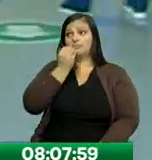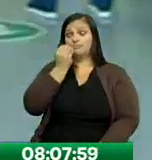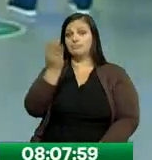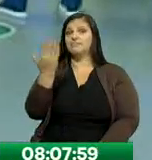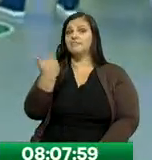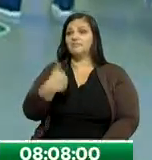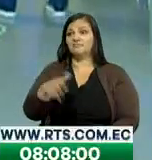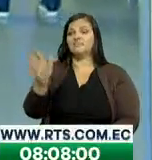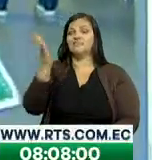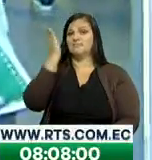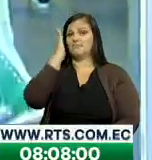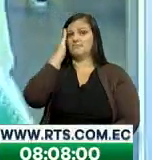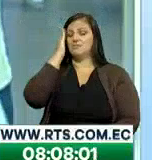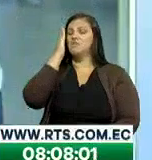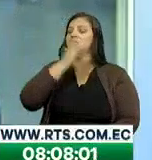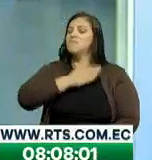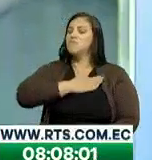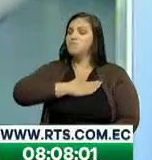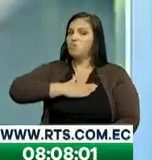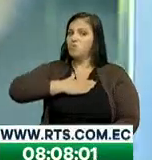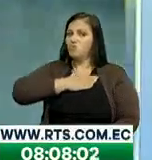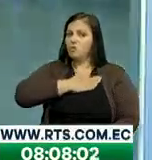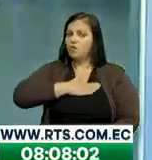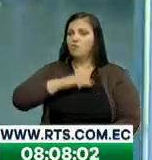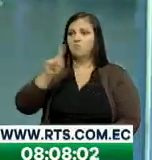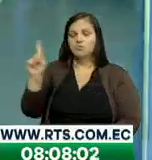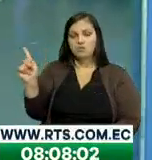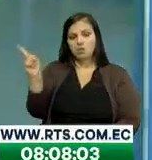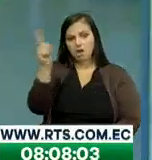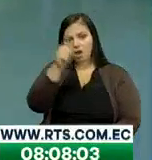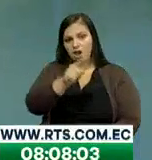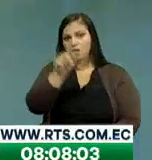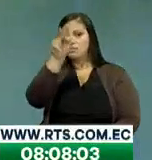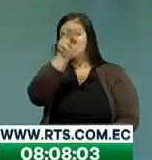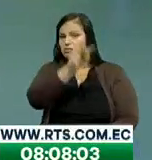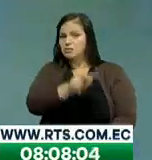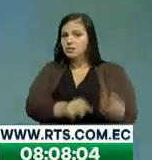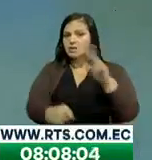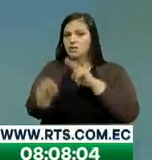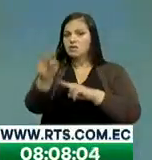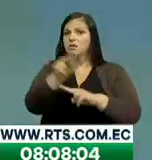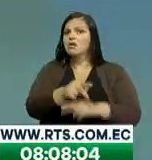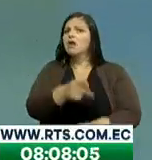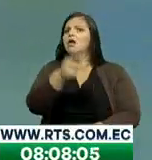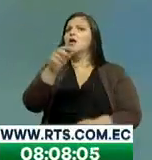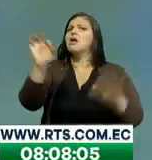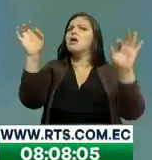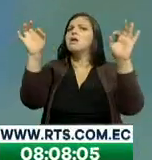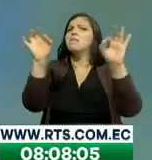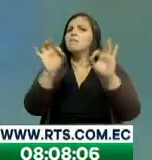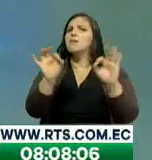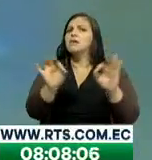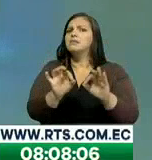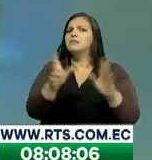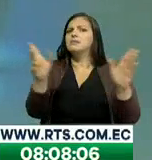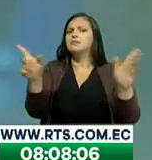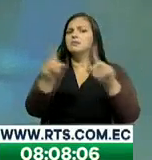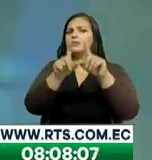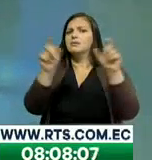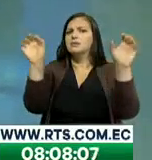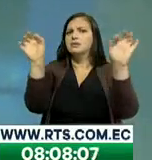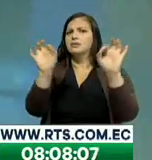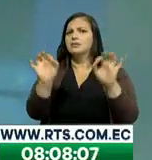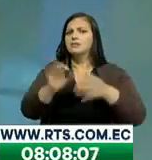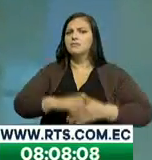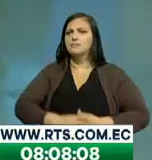Porque resulta que aquí están haciendo lo que les da la gana. Aquí no, aquí uno reclama como idiota. ¿Qué pasó? ¿Qué